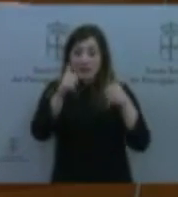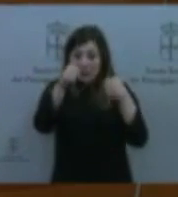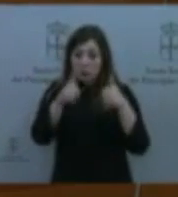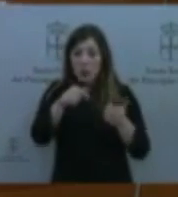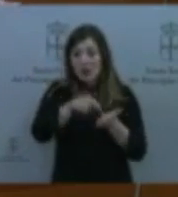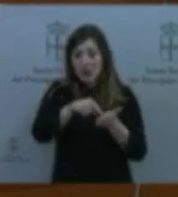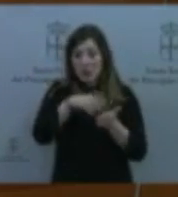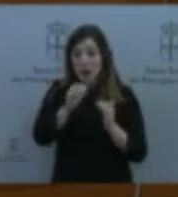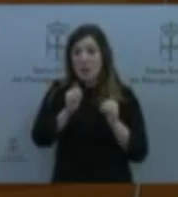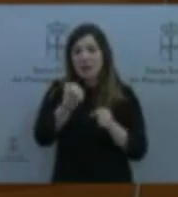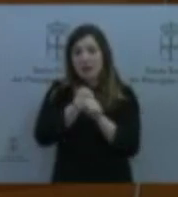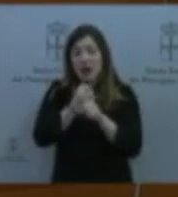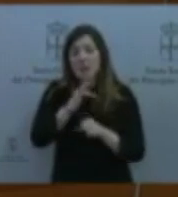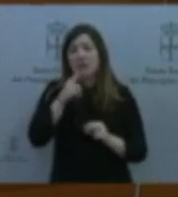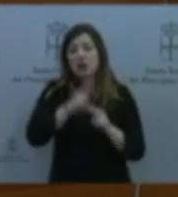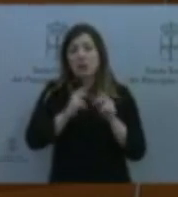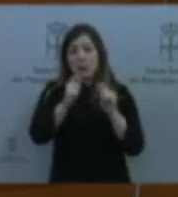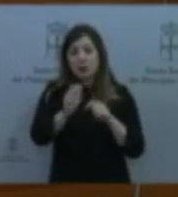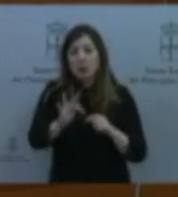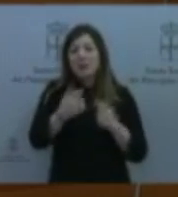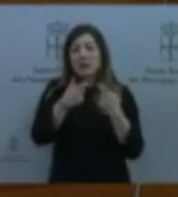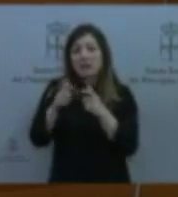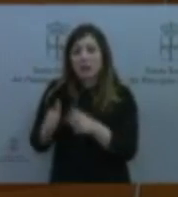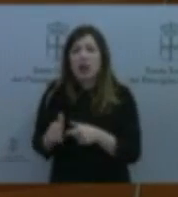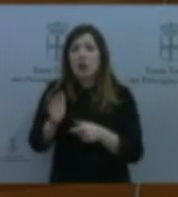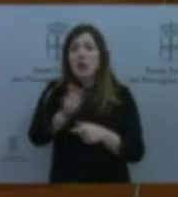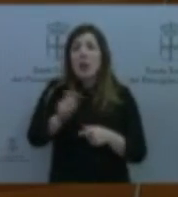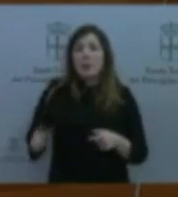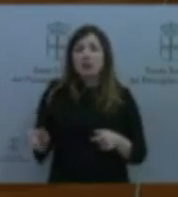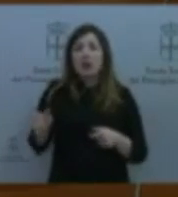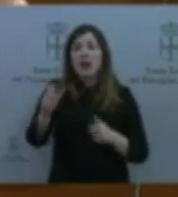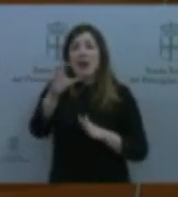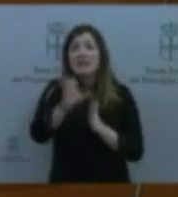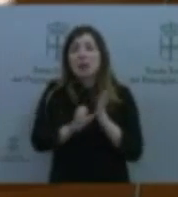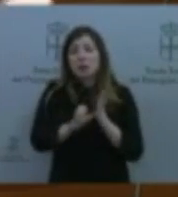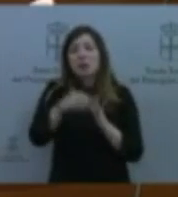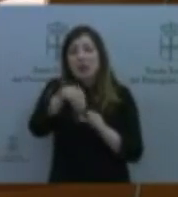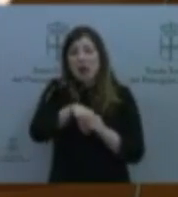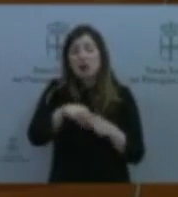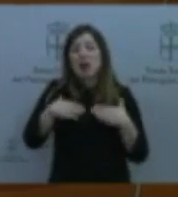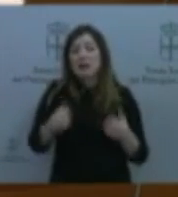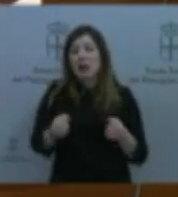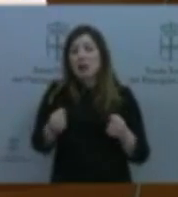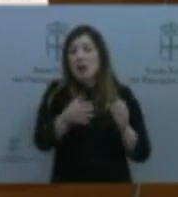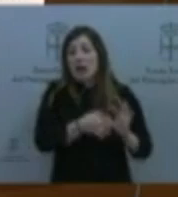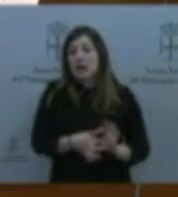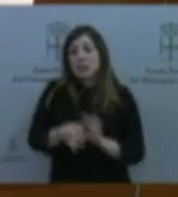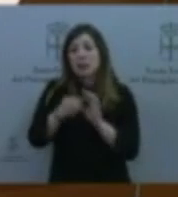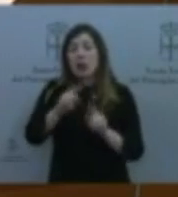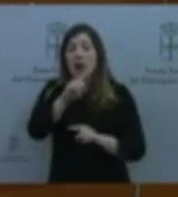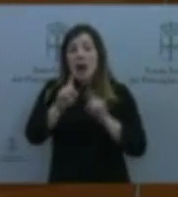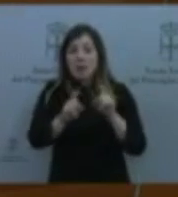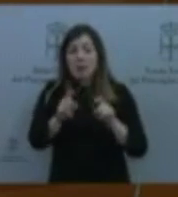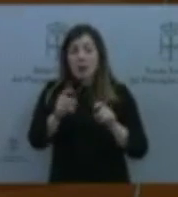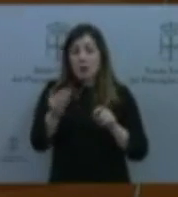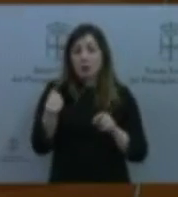la clasificación del personal estatutario sanitario. Con respecto a la pregunta que usted me dice, sabemos perfectamente